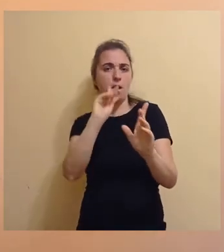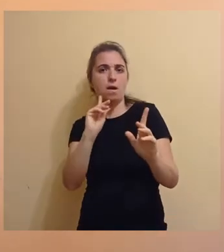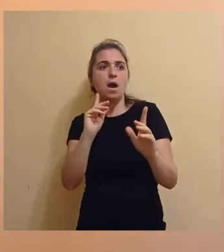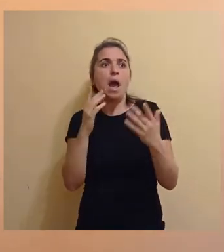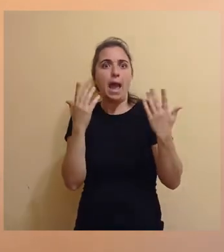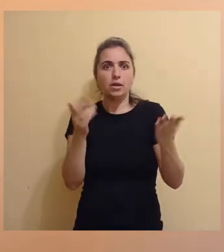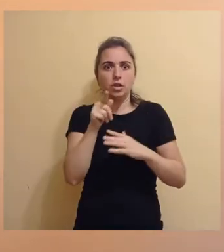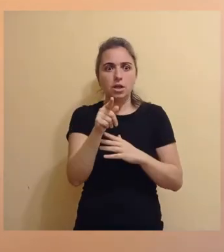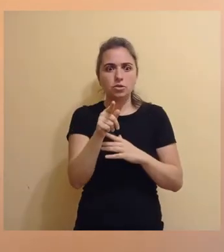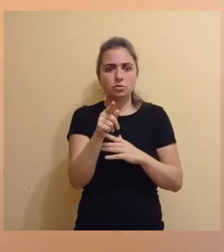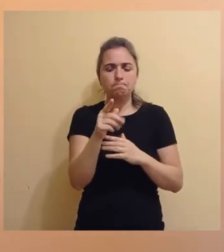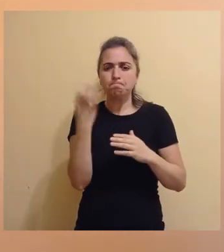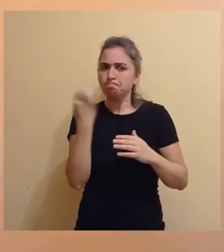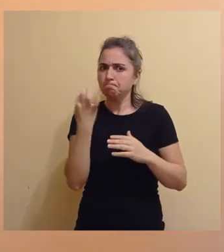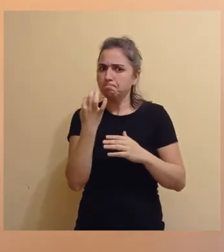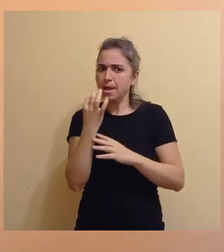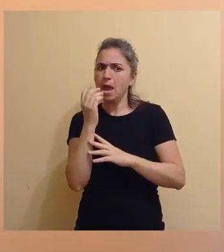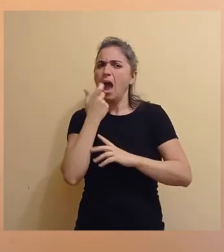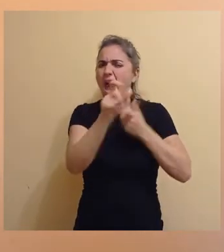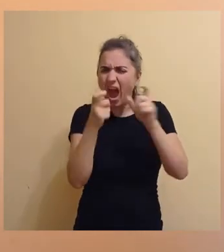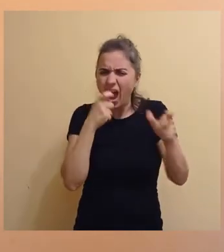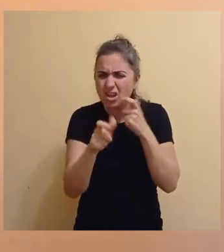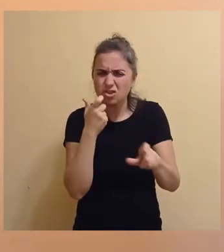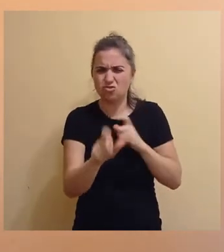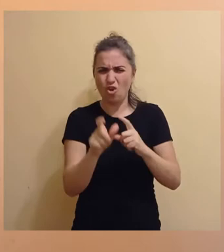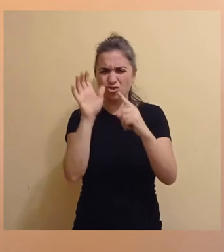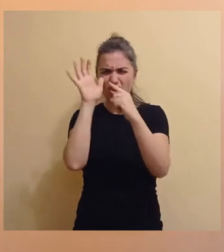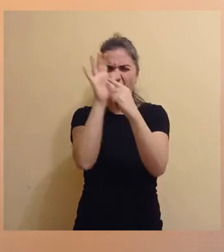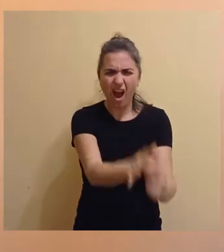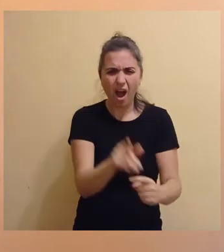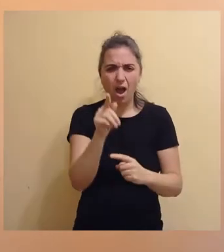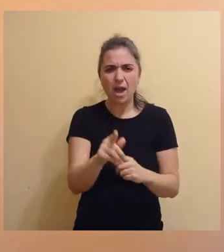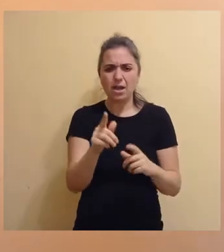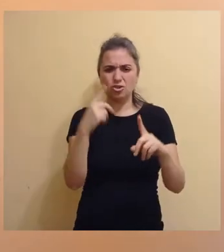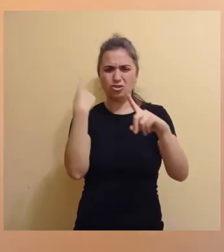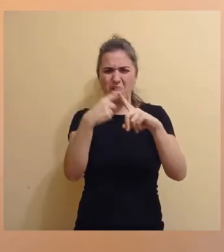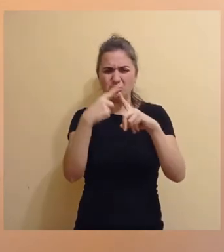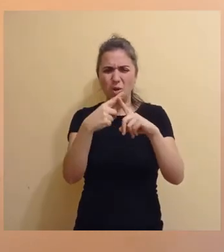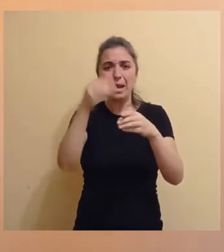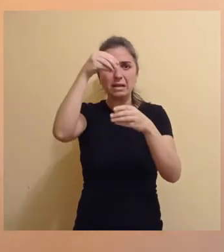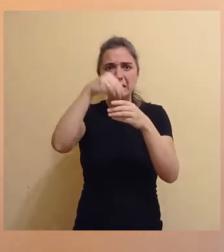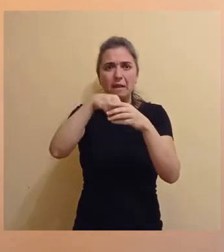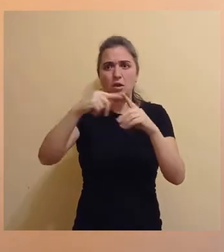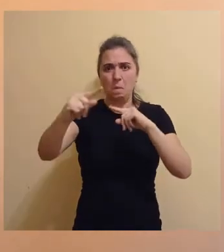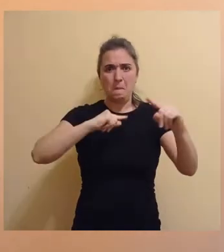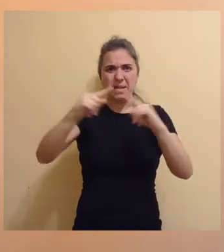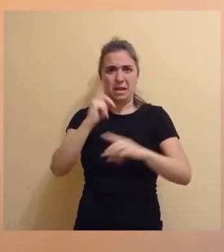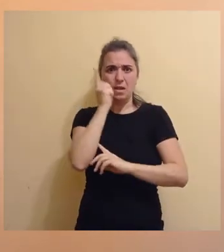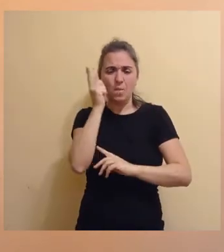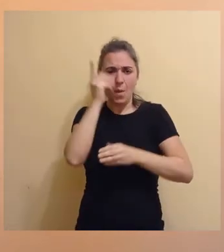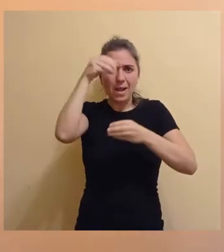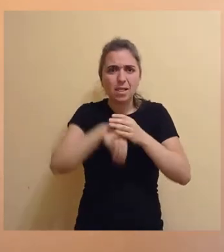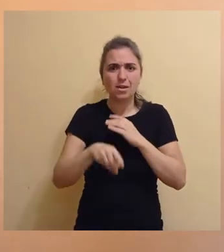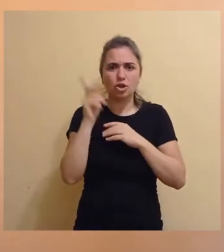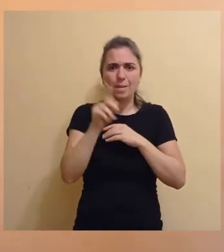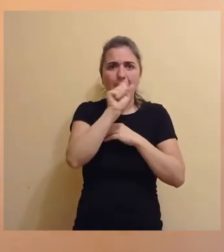del patriarcado, ¿no? Y están recibiendo pues humillaciones, insultos, contenidos sexuales en sus